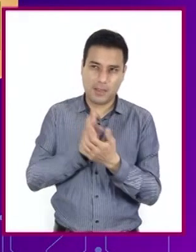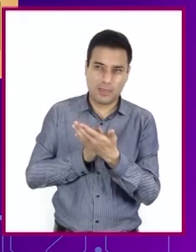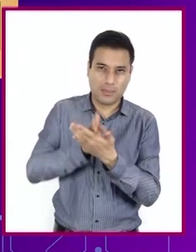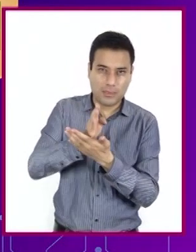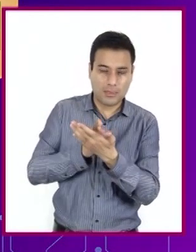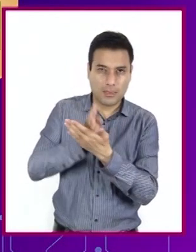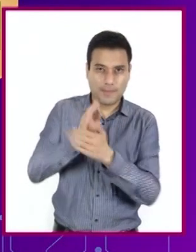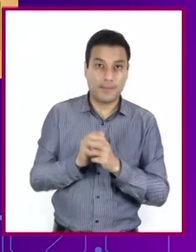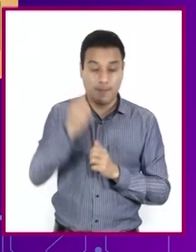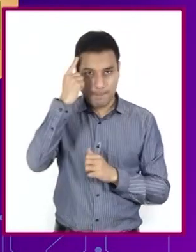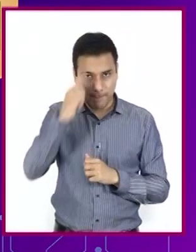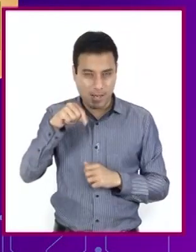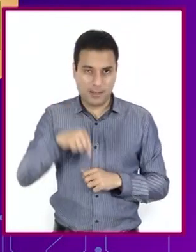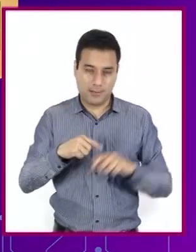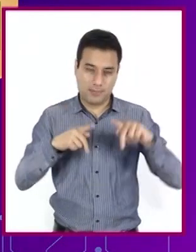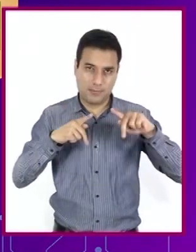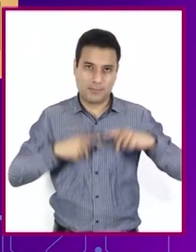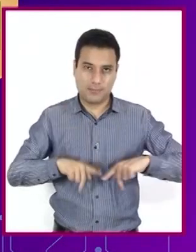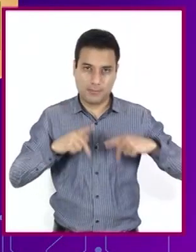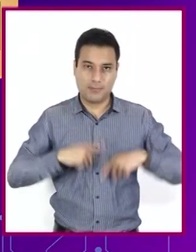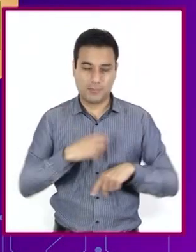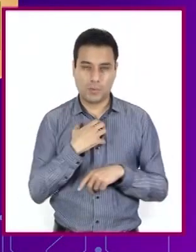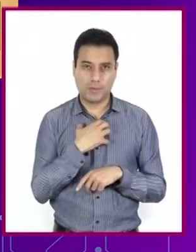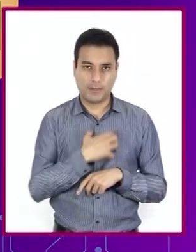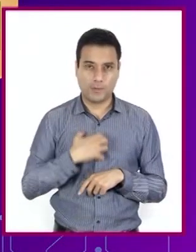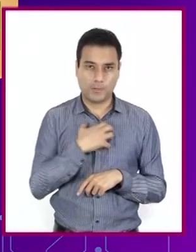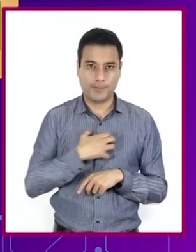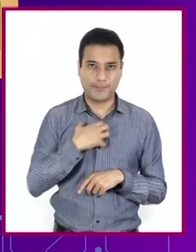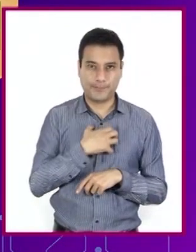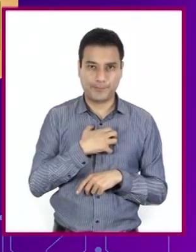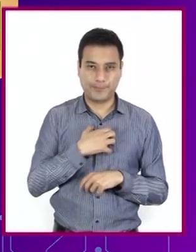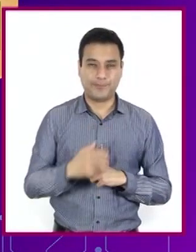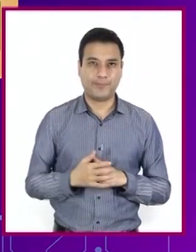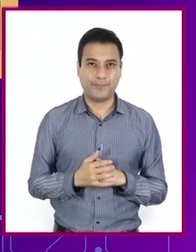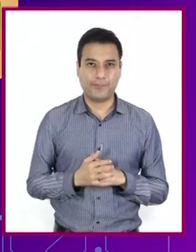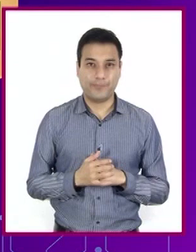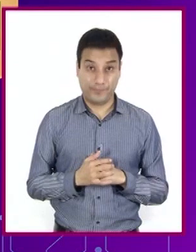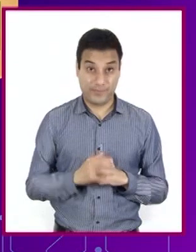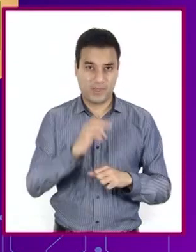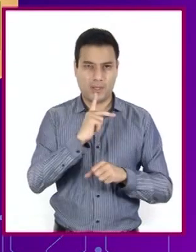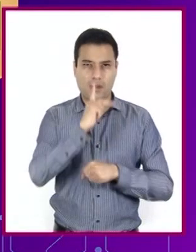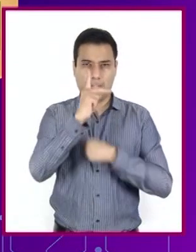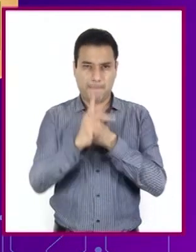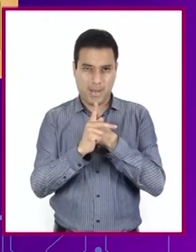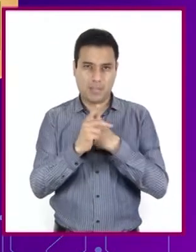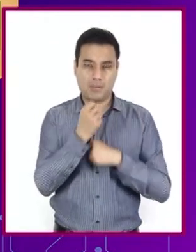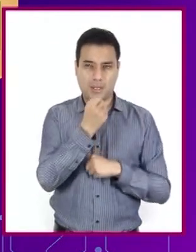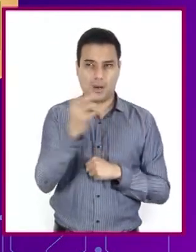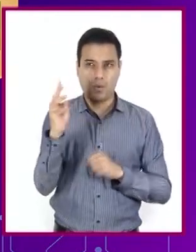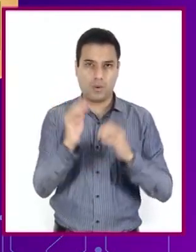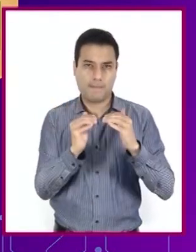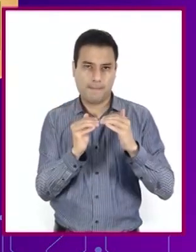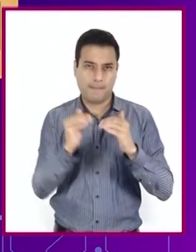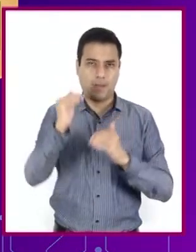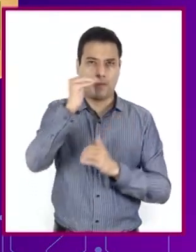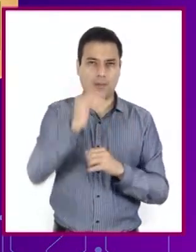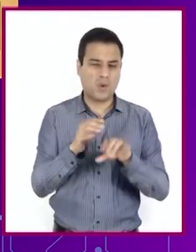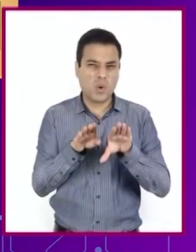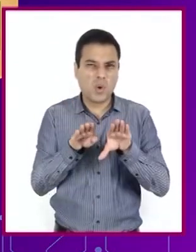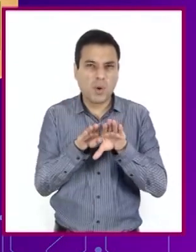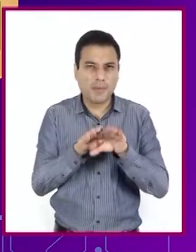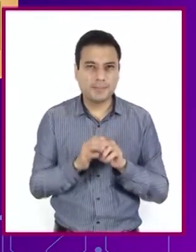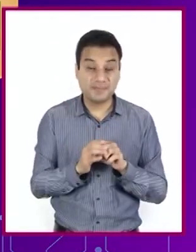disminuir el descontento social. El dominio de una nación sobre otras por medio de la fuerza se justificó a través